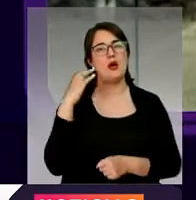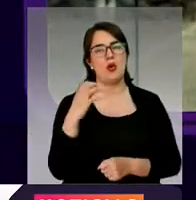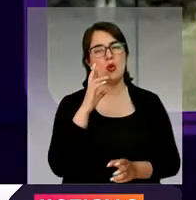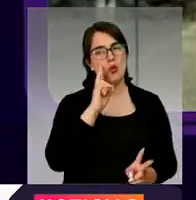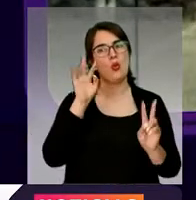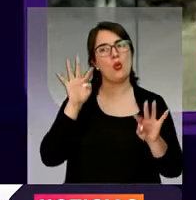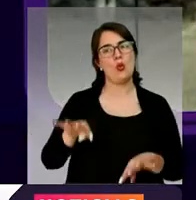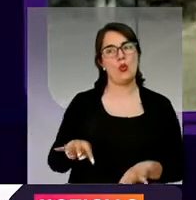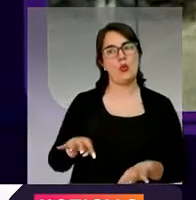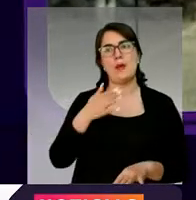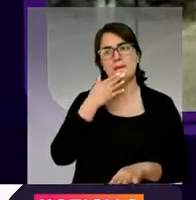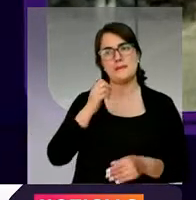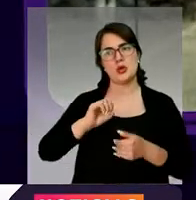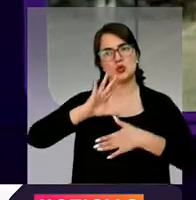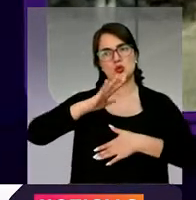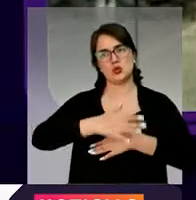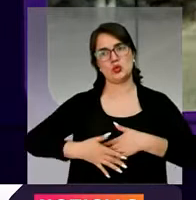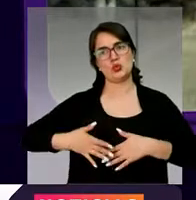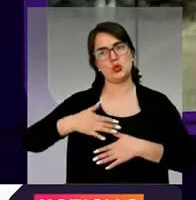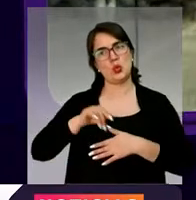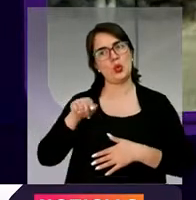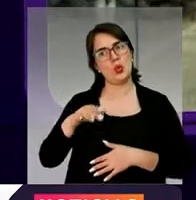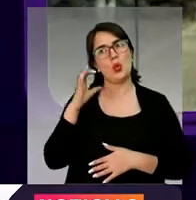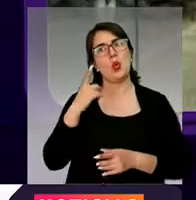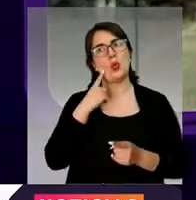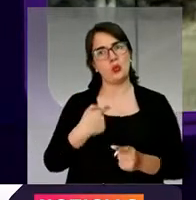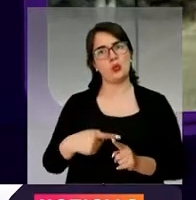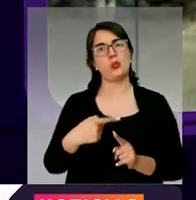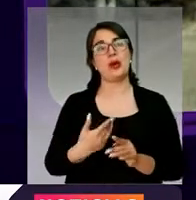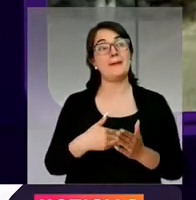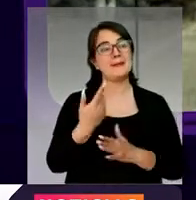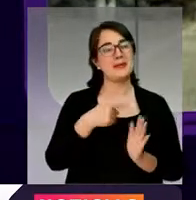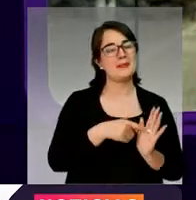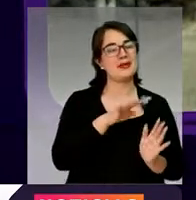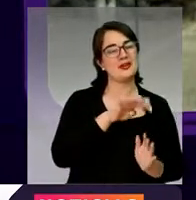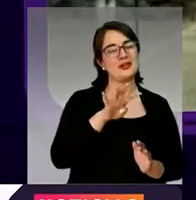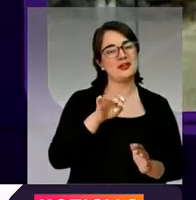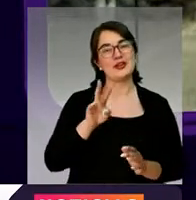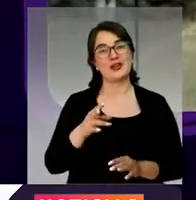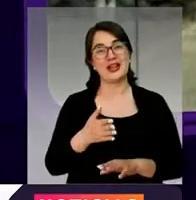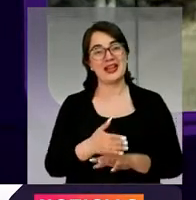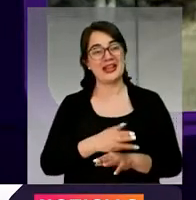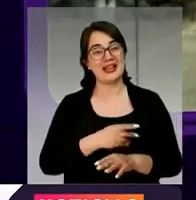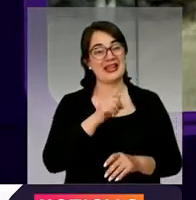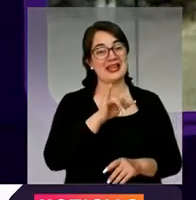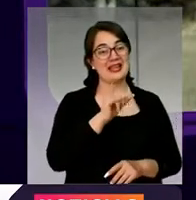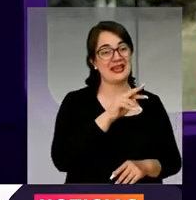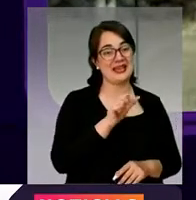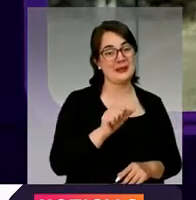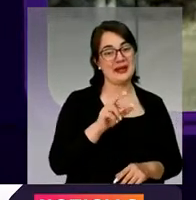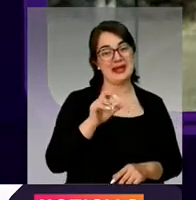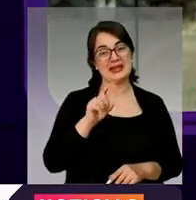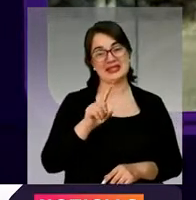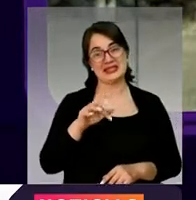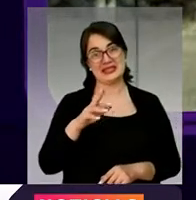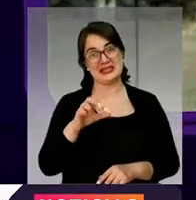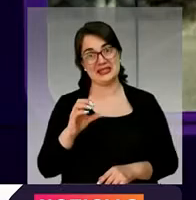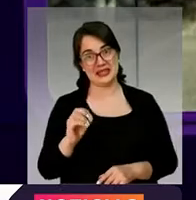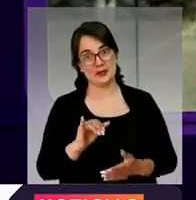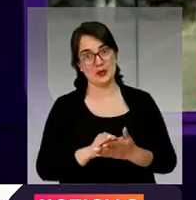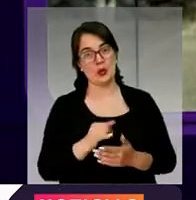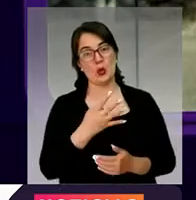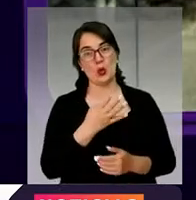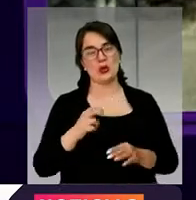mejores de Sudamérica con 15 podios desde 1992, cuando la atleta Jimena Restrepo voló en la final de los 400